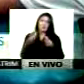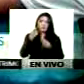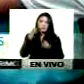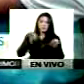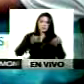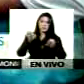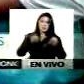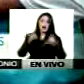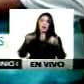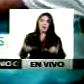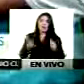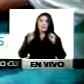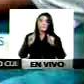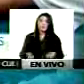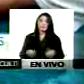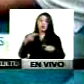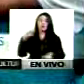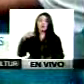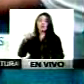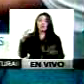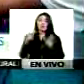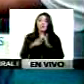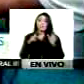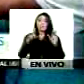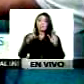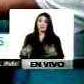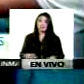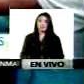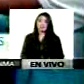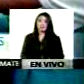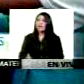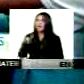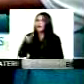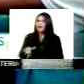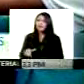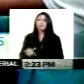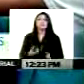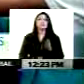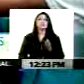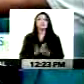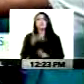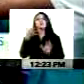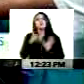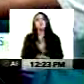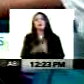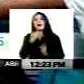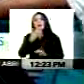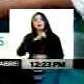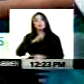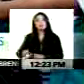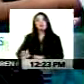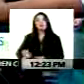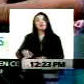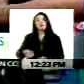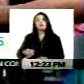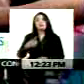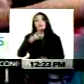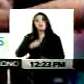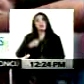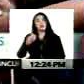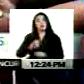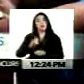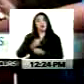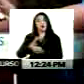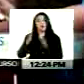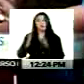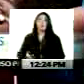revisión que se instaló en noviembre del 2016? Bien, esta es una instancia que ha sido creada a propósito de una instrucción que nos dictó el compatriota bolivariano,